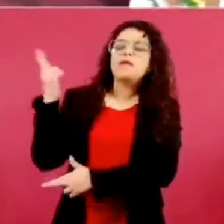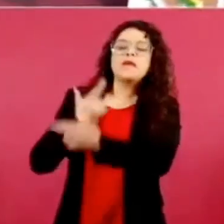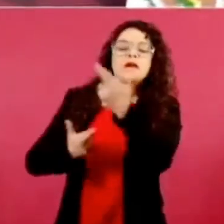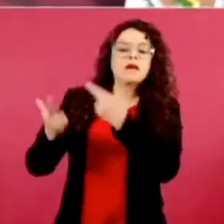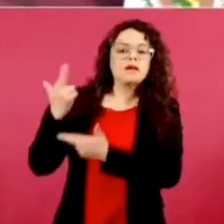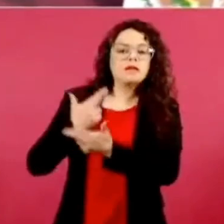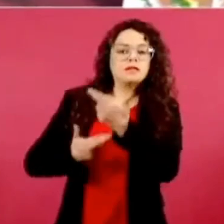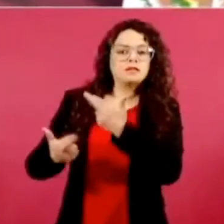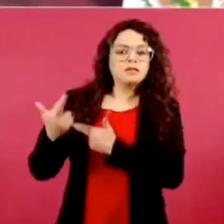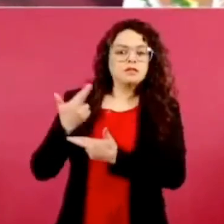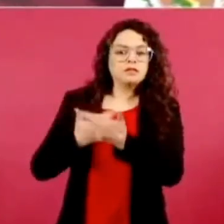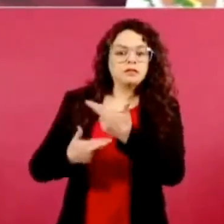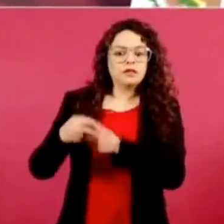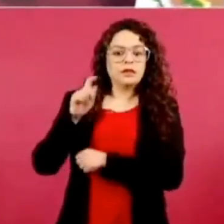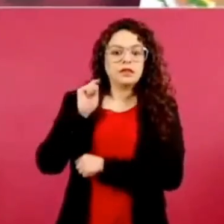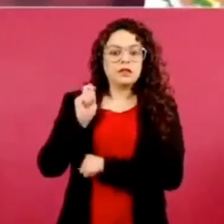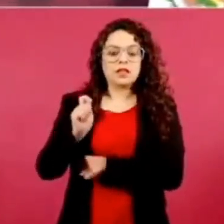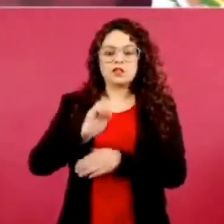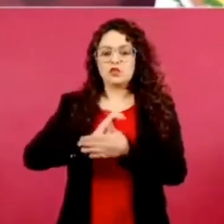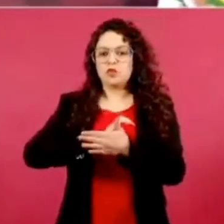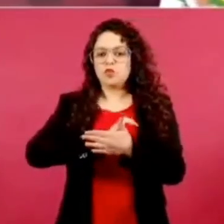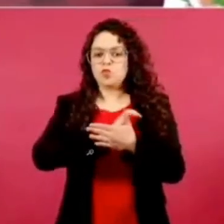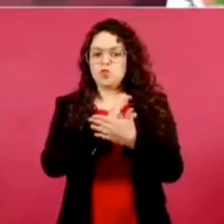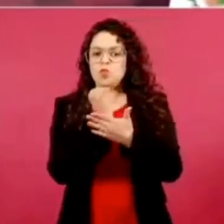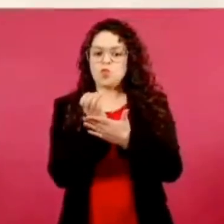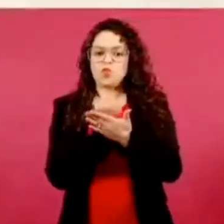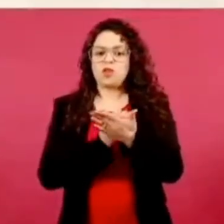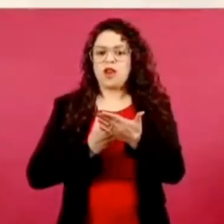los contratos leoninos,